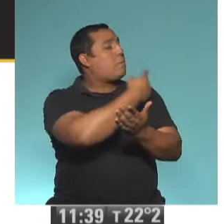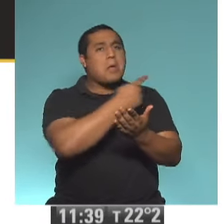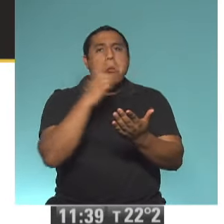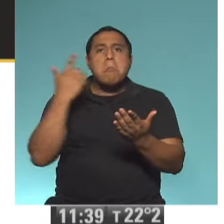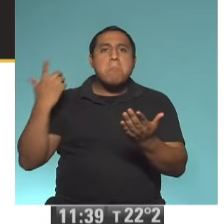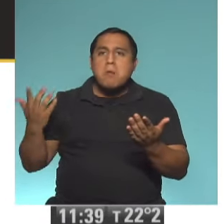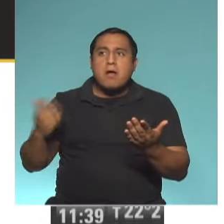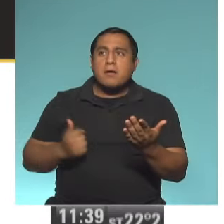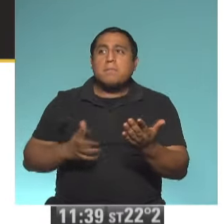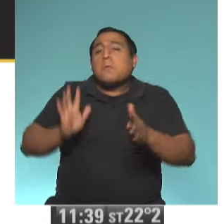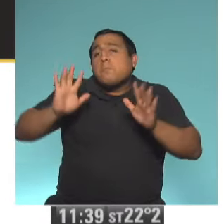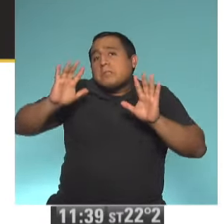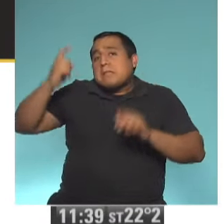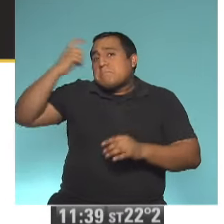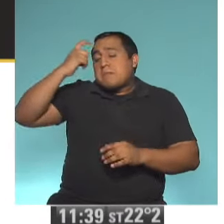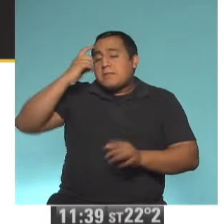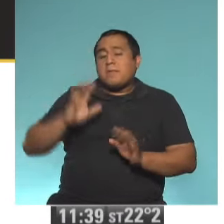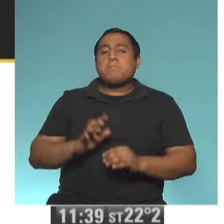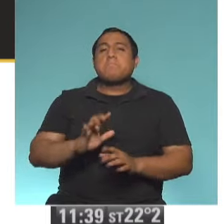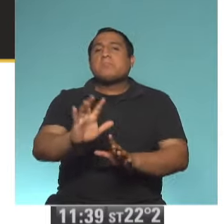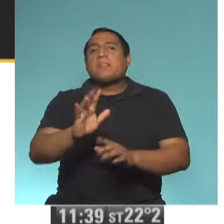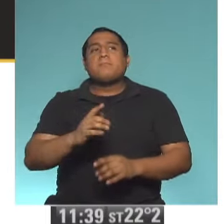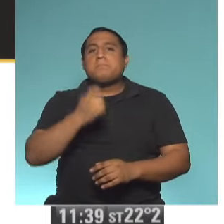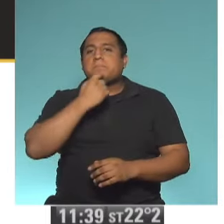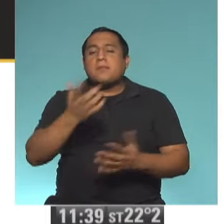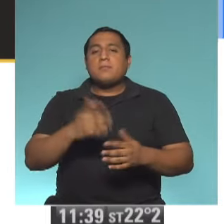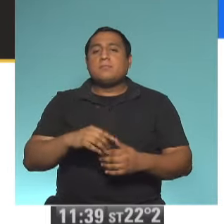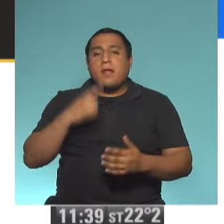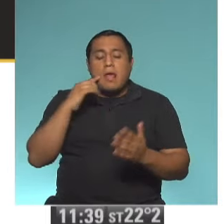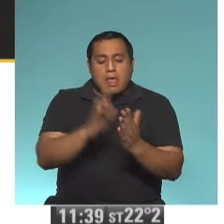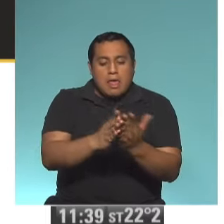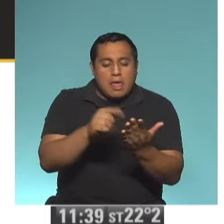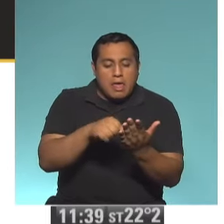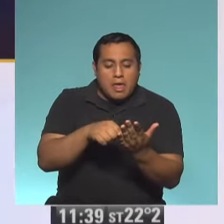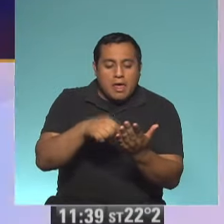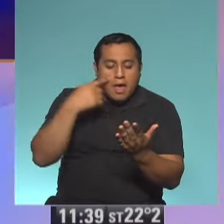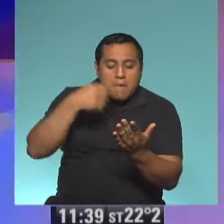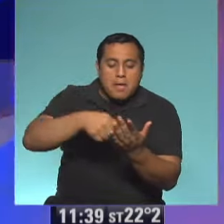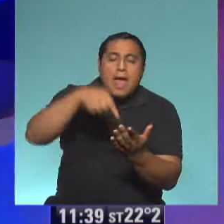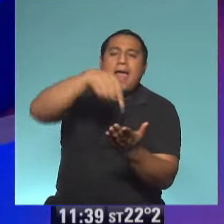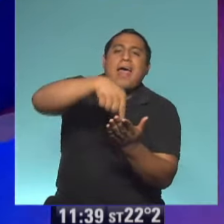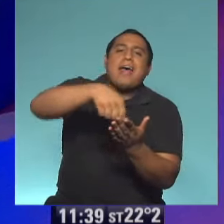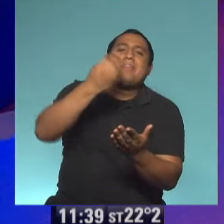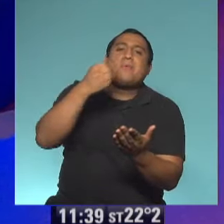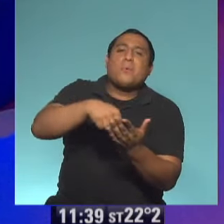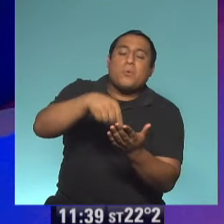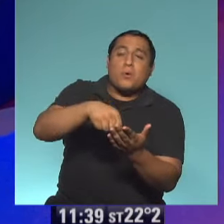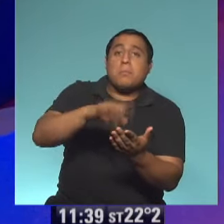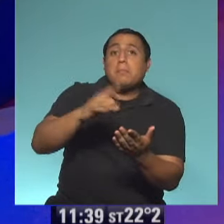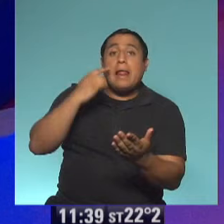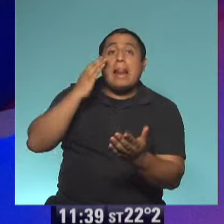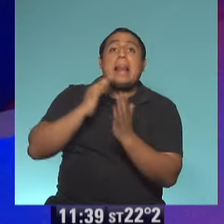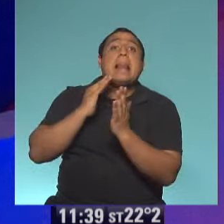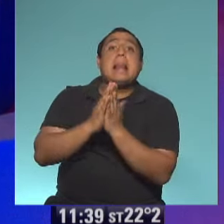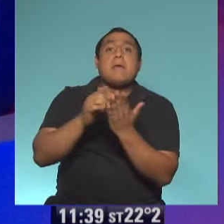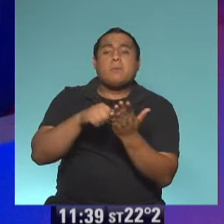tampoco. Quizás te preguntes, el conejo solo está cuando miras el libro igual que en el dibujo. Claro, cuando miras el libro,